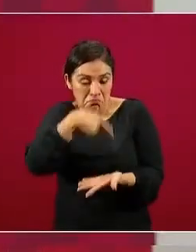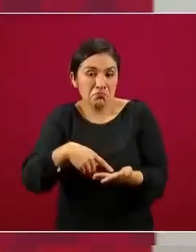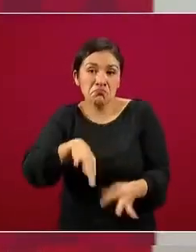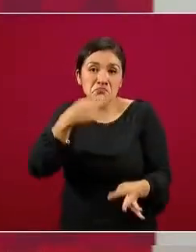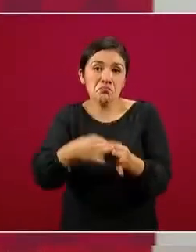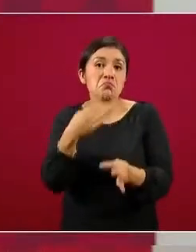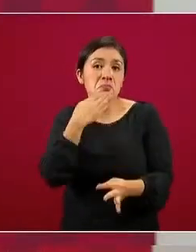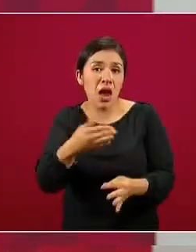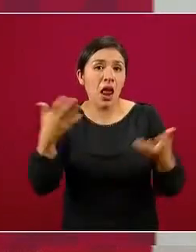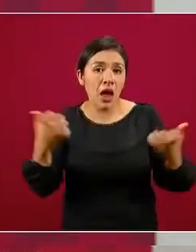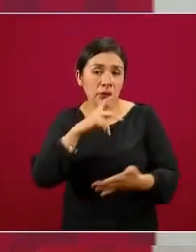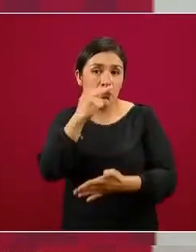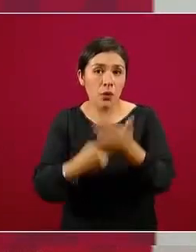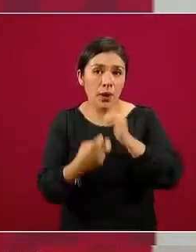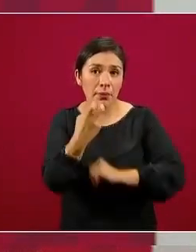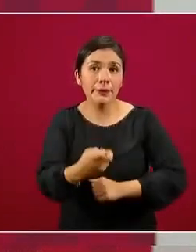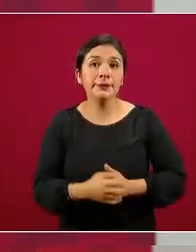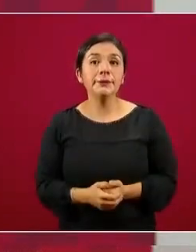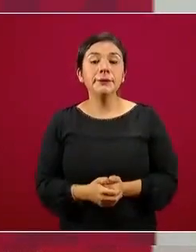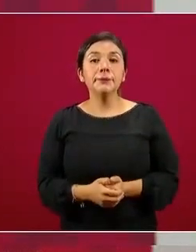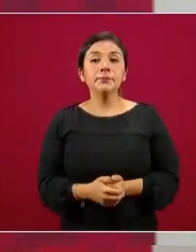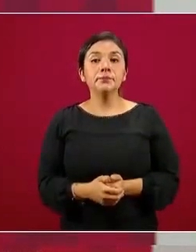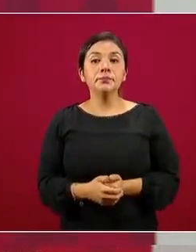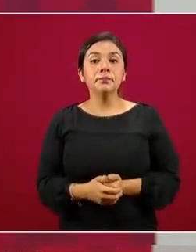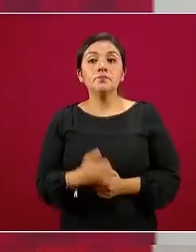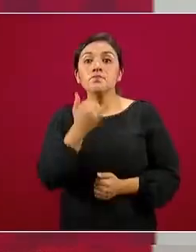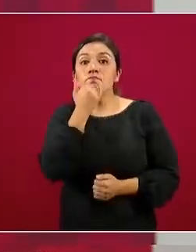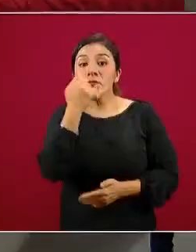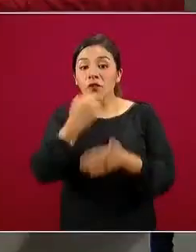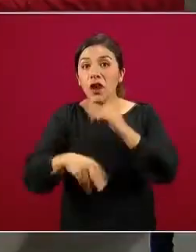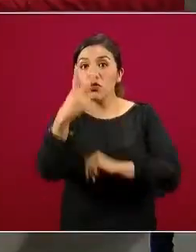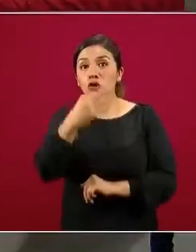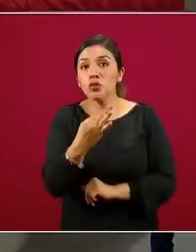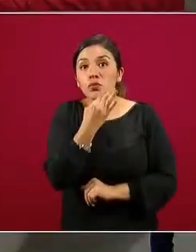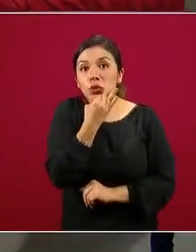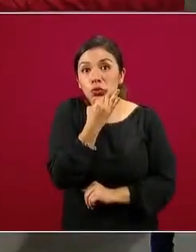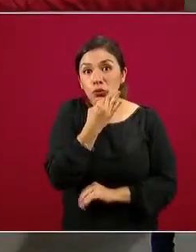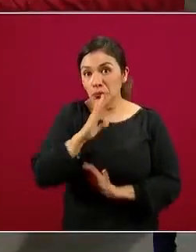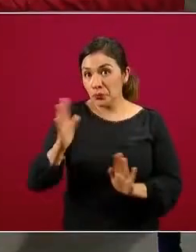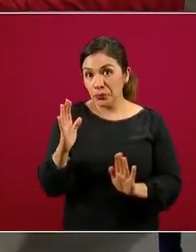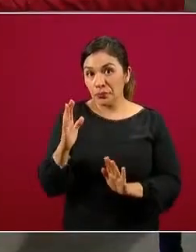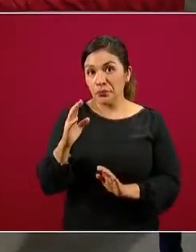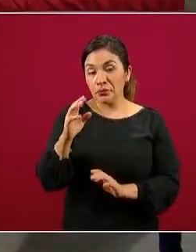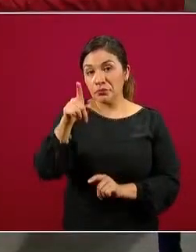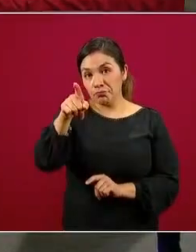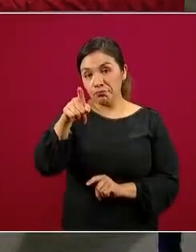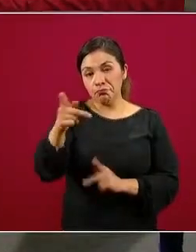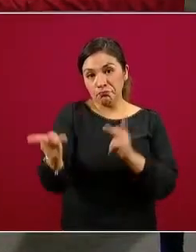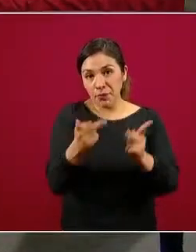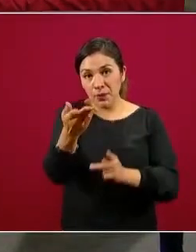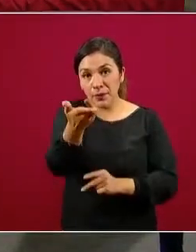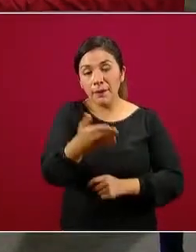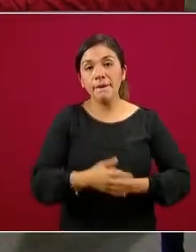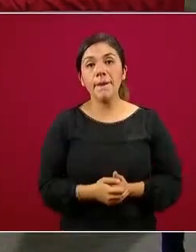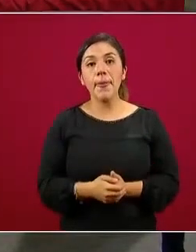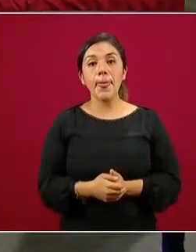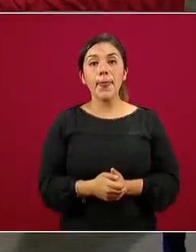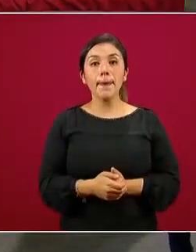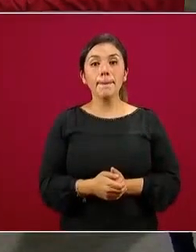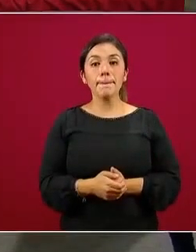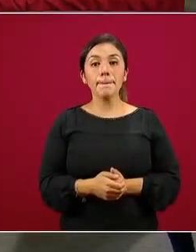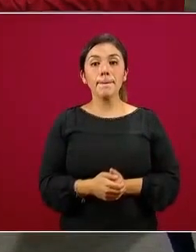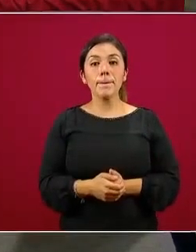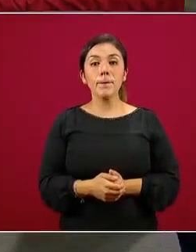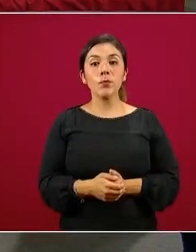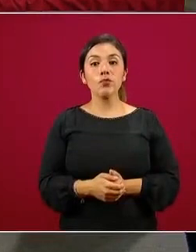acierto este programa nos quedan dos minutos o un minuto y medio el de anv la palabra a usted y ya